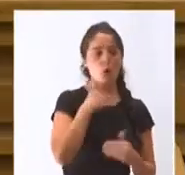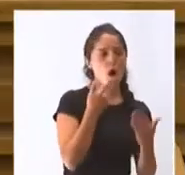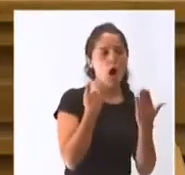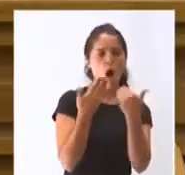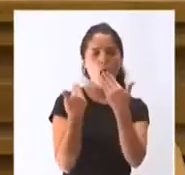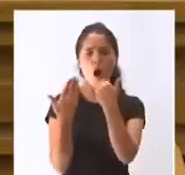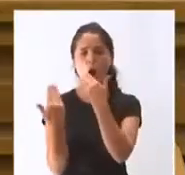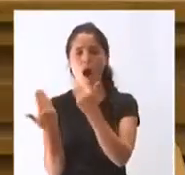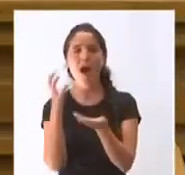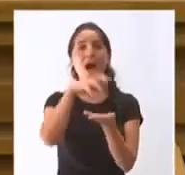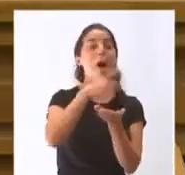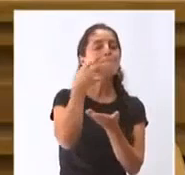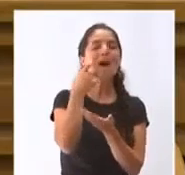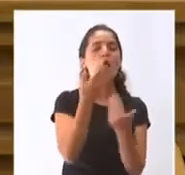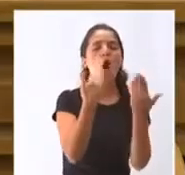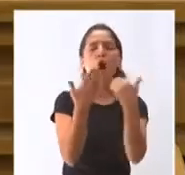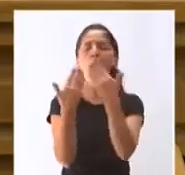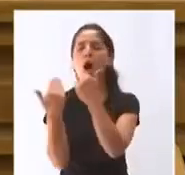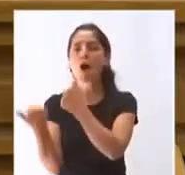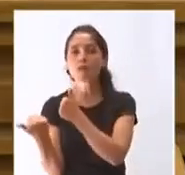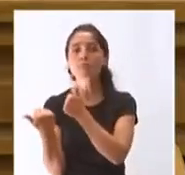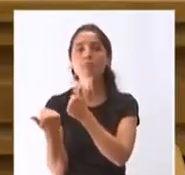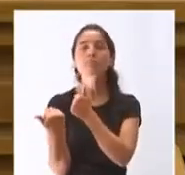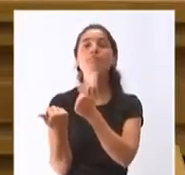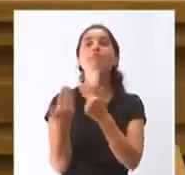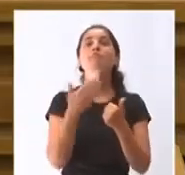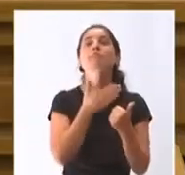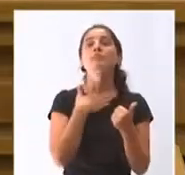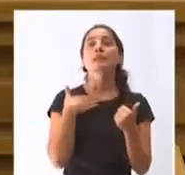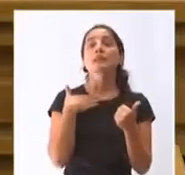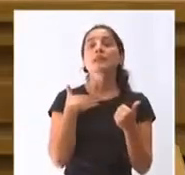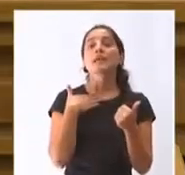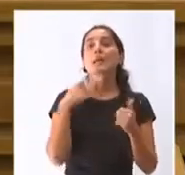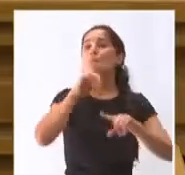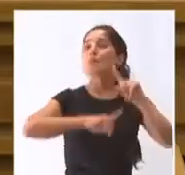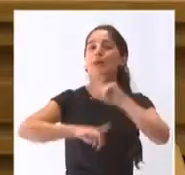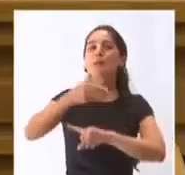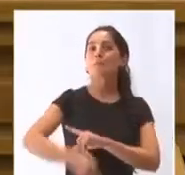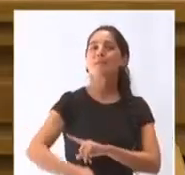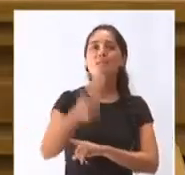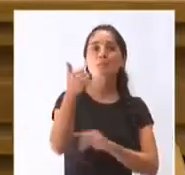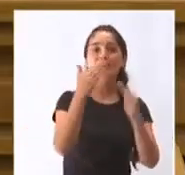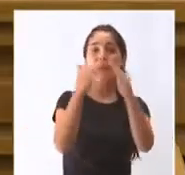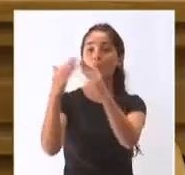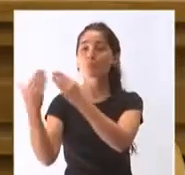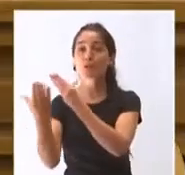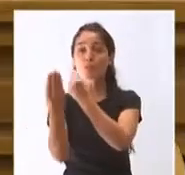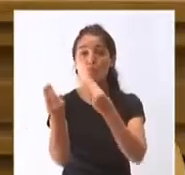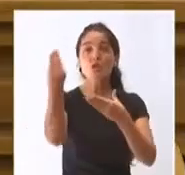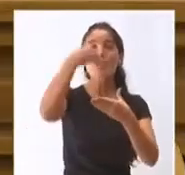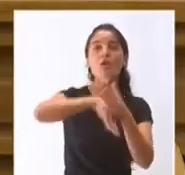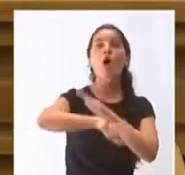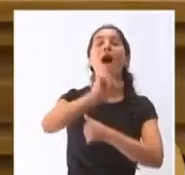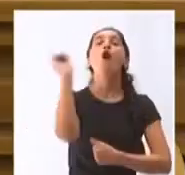las entidades financieras como quiera que el mayor problema que se quiera cometer es el de las muchas viviendas que acumulan fondos buitres